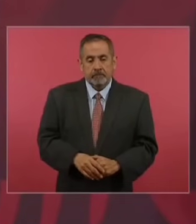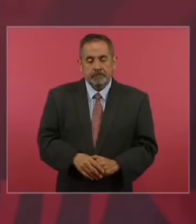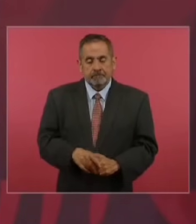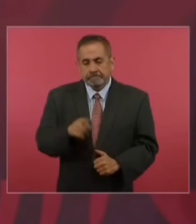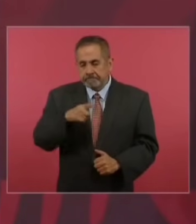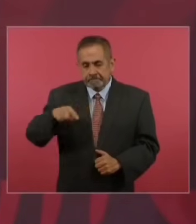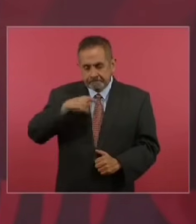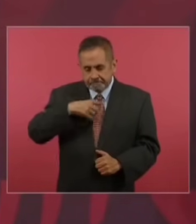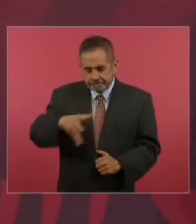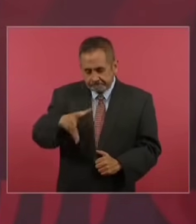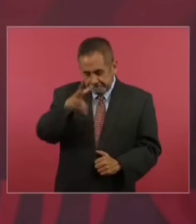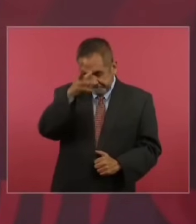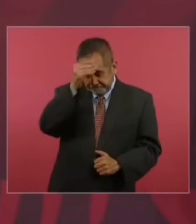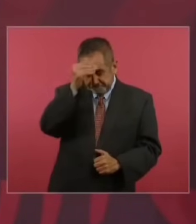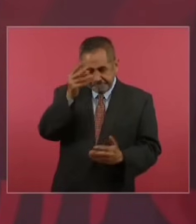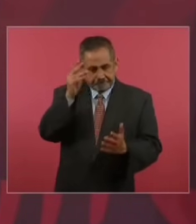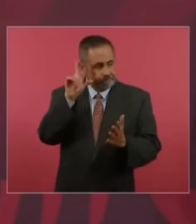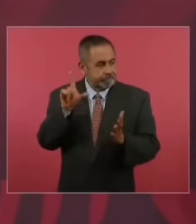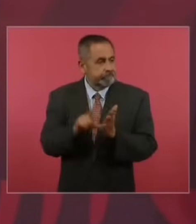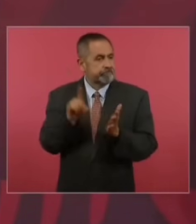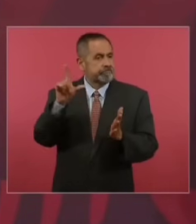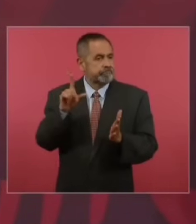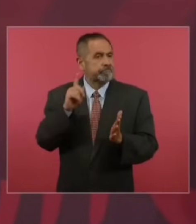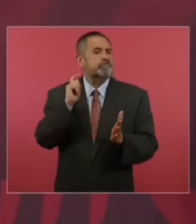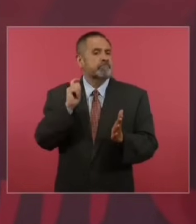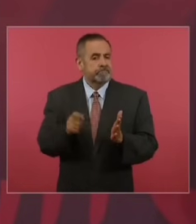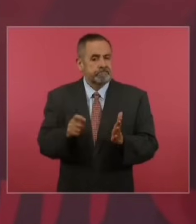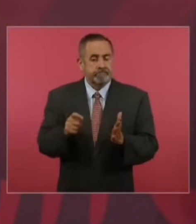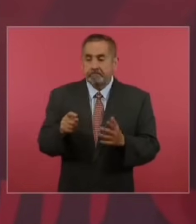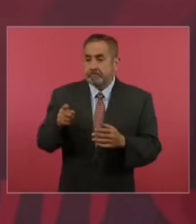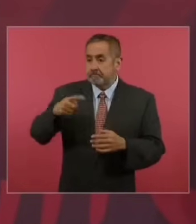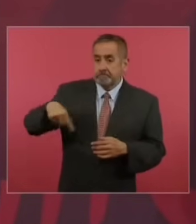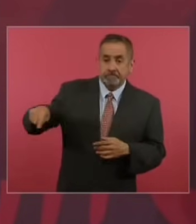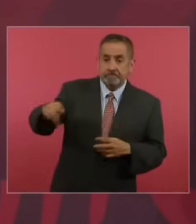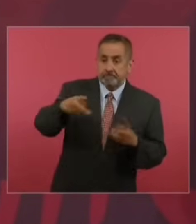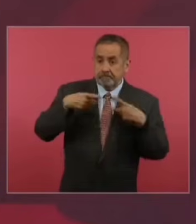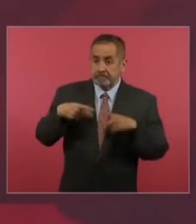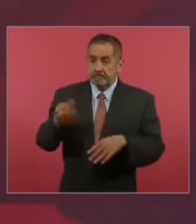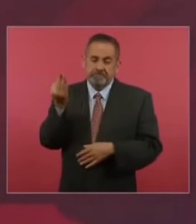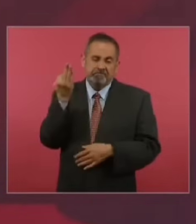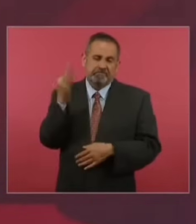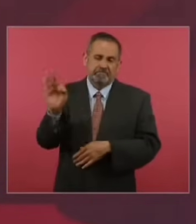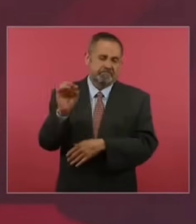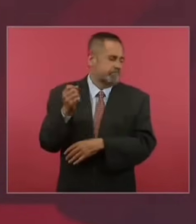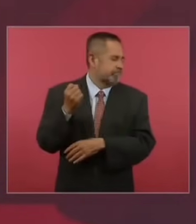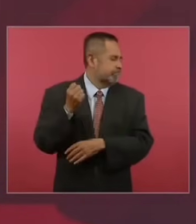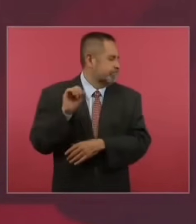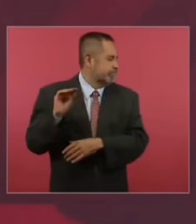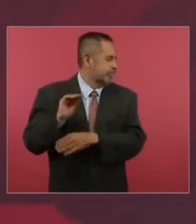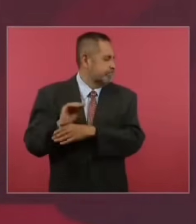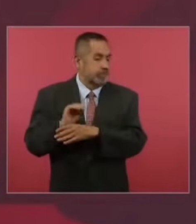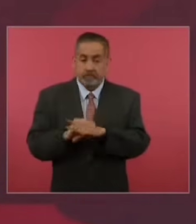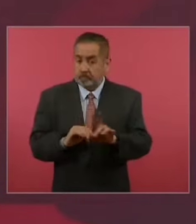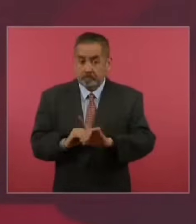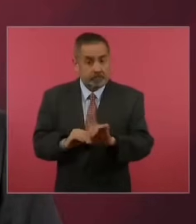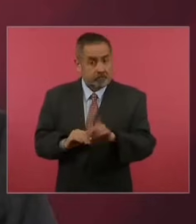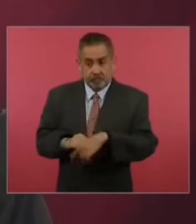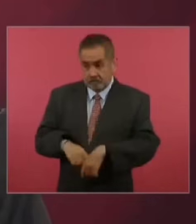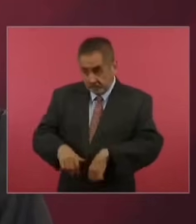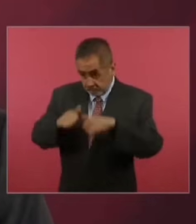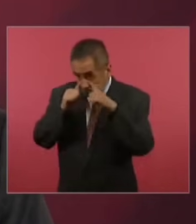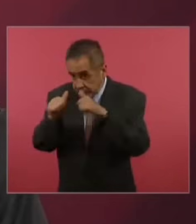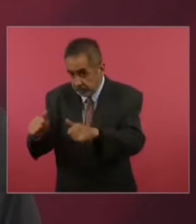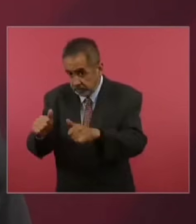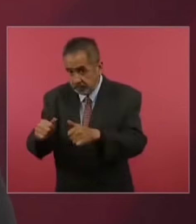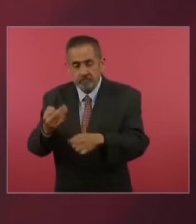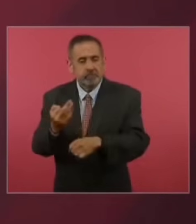es no darle la espalda al pueblo. Y en Argentina, como aquí en México y